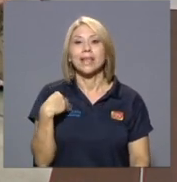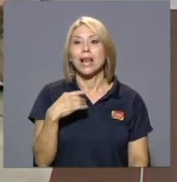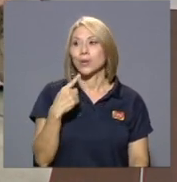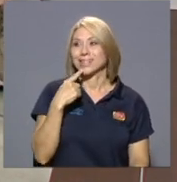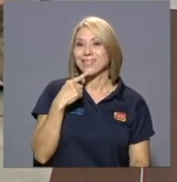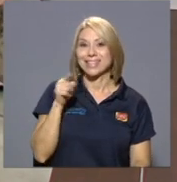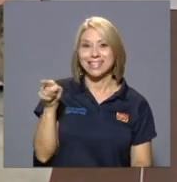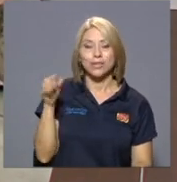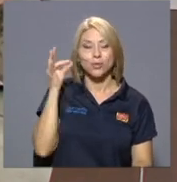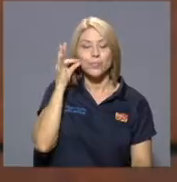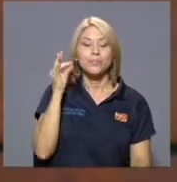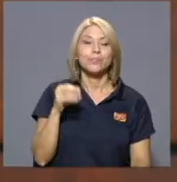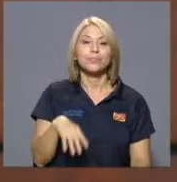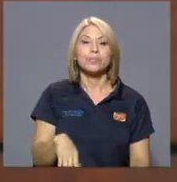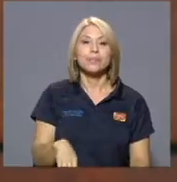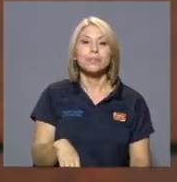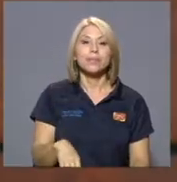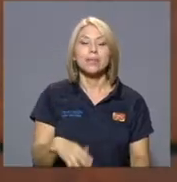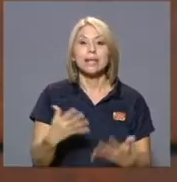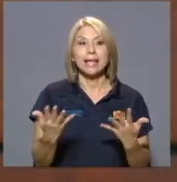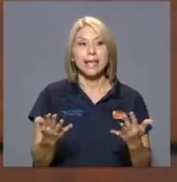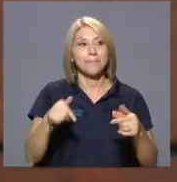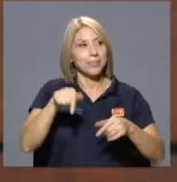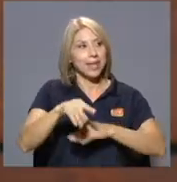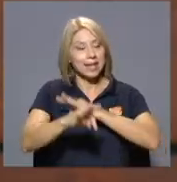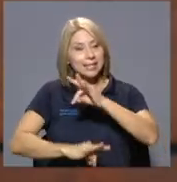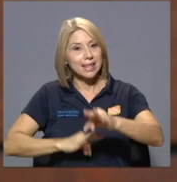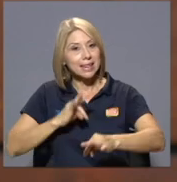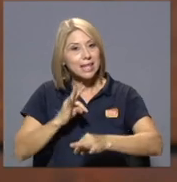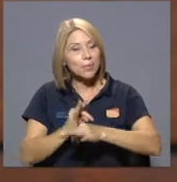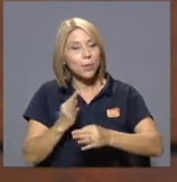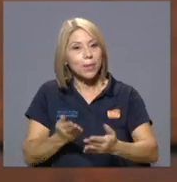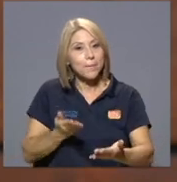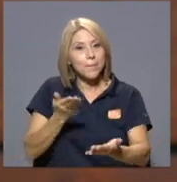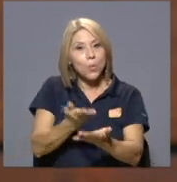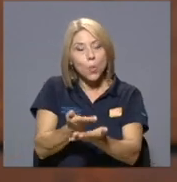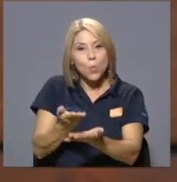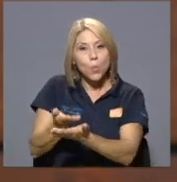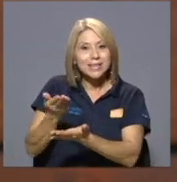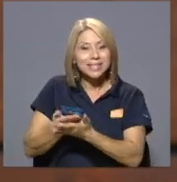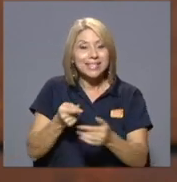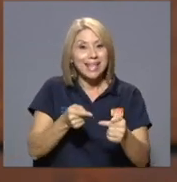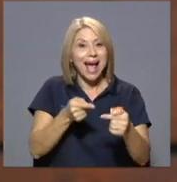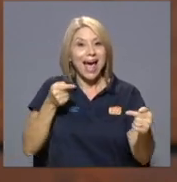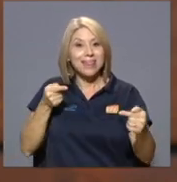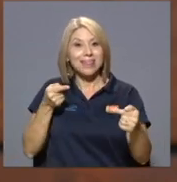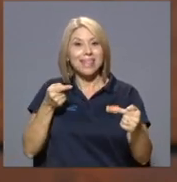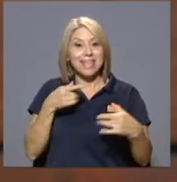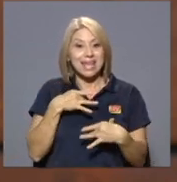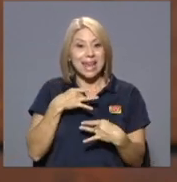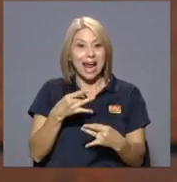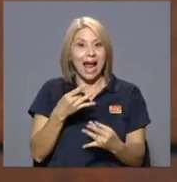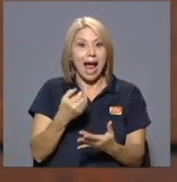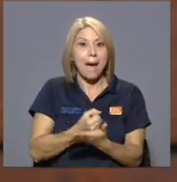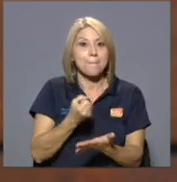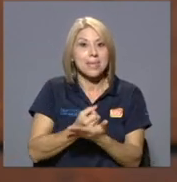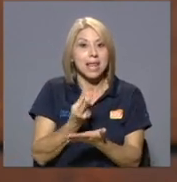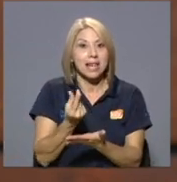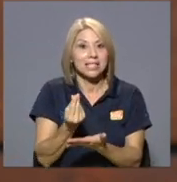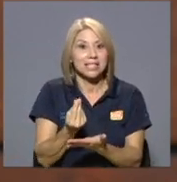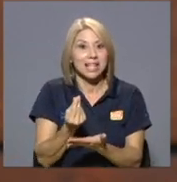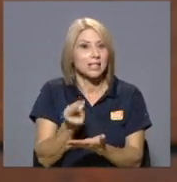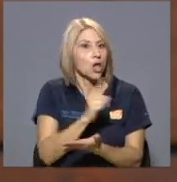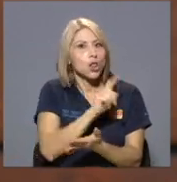ahora, digamos, en el sentido de que en este tipo de propuestas anticapitalistas no priva la relación del